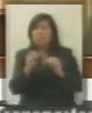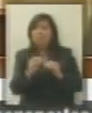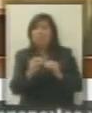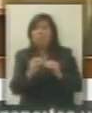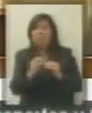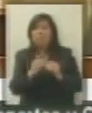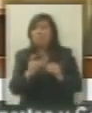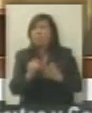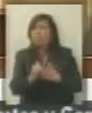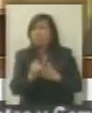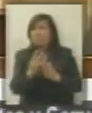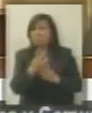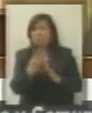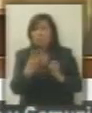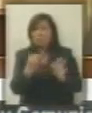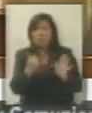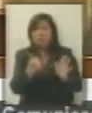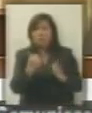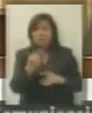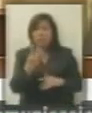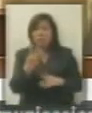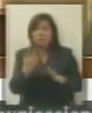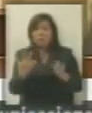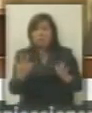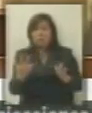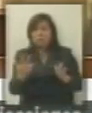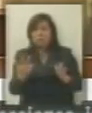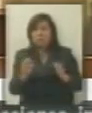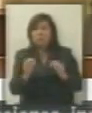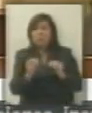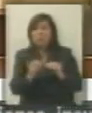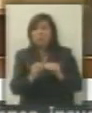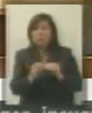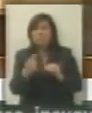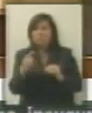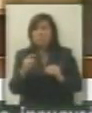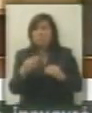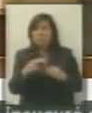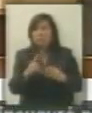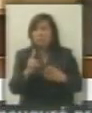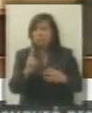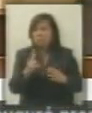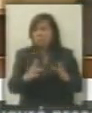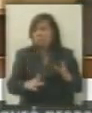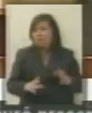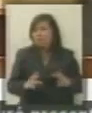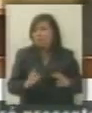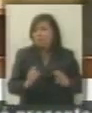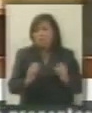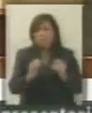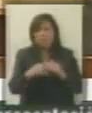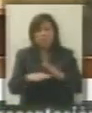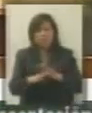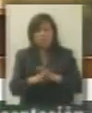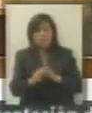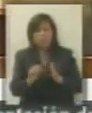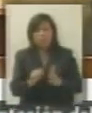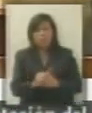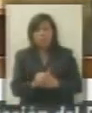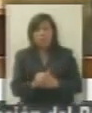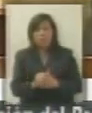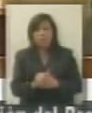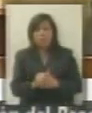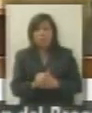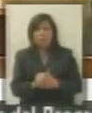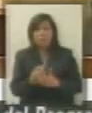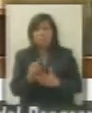lo dispuesto en la Ley 29.648, que dispone a partir del 1 de junio del 2011 la entrada en vigencia del Código Procesal